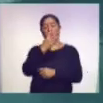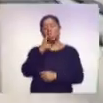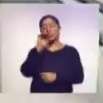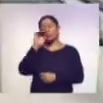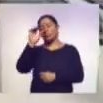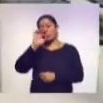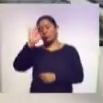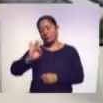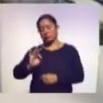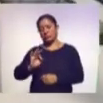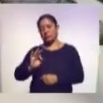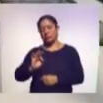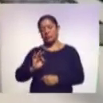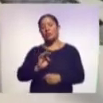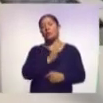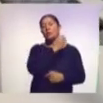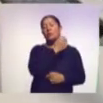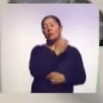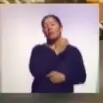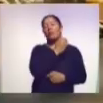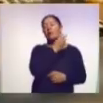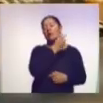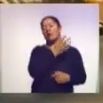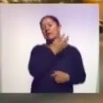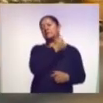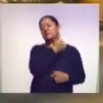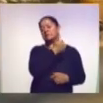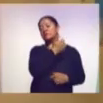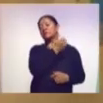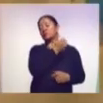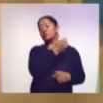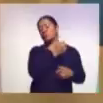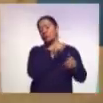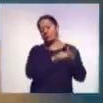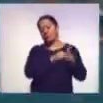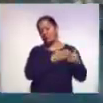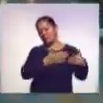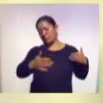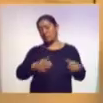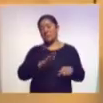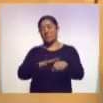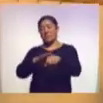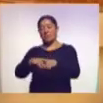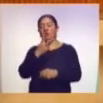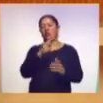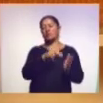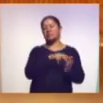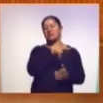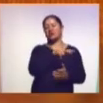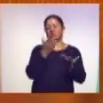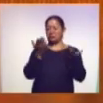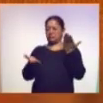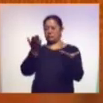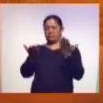los tres primeros trimestres del año, 43 millones más que en el mismo periodo de 2018. Según